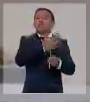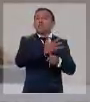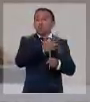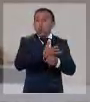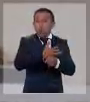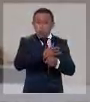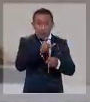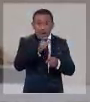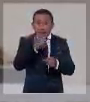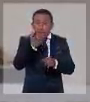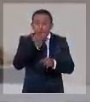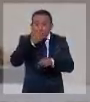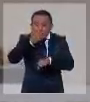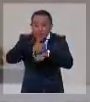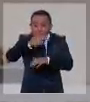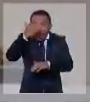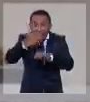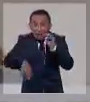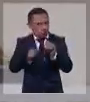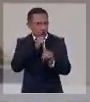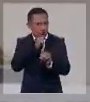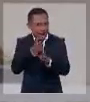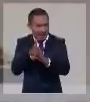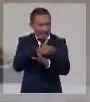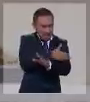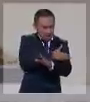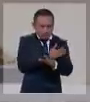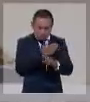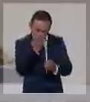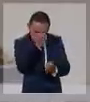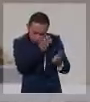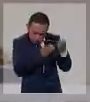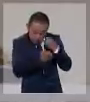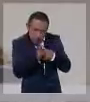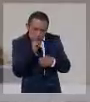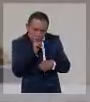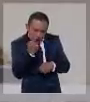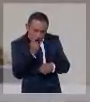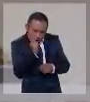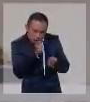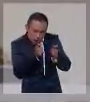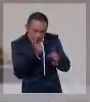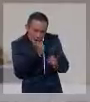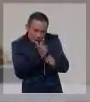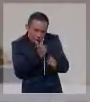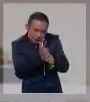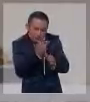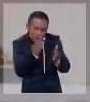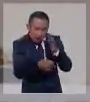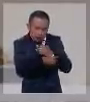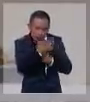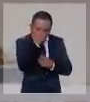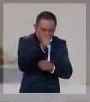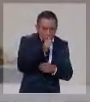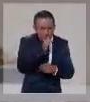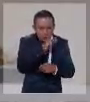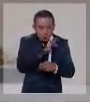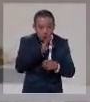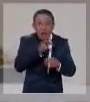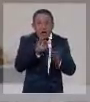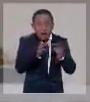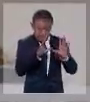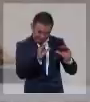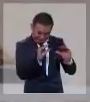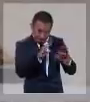la primaria, y de esa manera se les puedan dar los conocimientos que les faltan para secundaria. Anaya, y concluyo. Tengo varias preguntas. Y lo